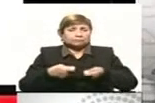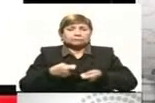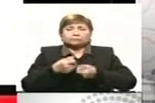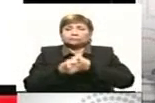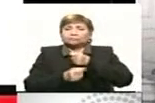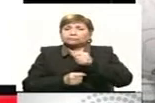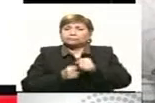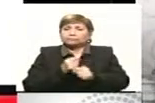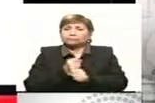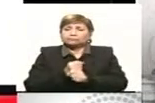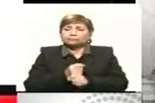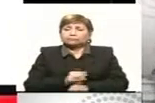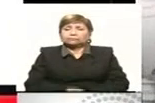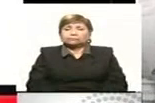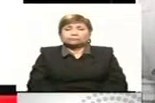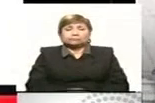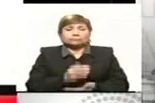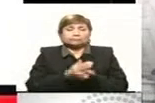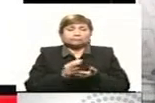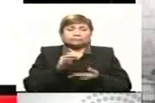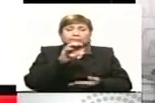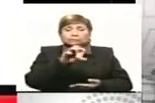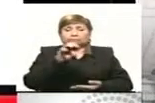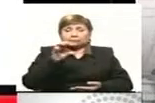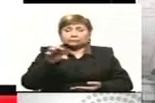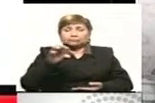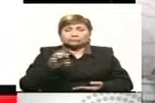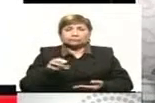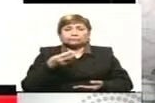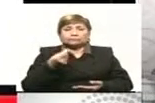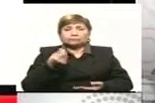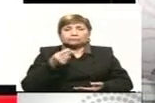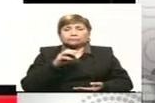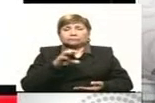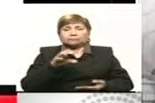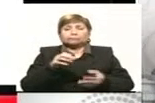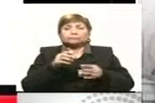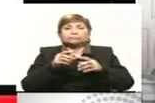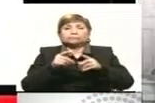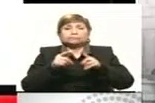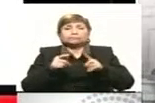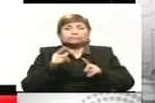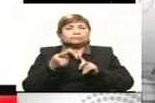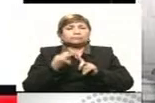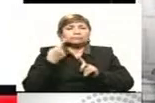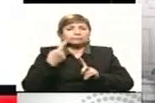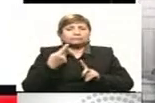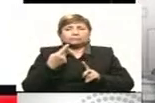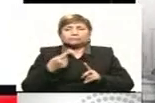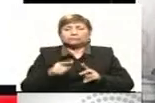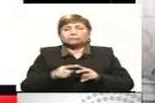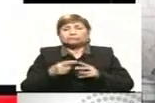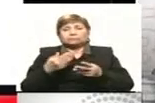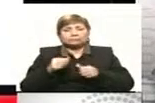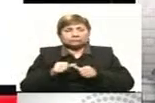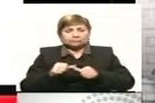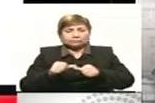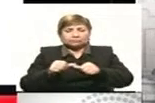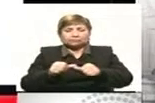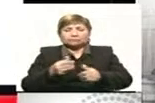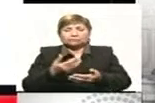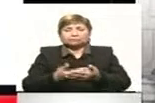ir, digamos, distribuyendo, otorgando el dinero en las áreas prioritarias o para dar continuidad a determinados